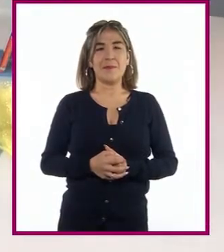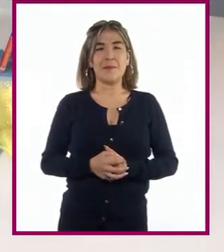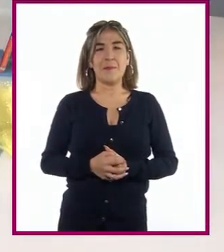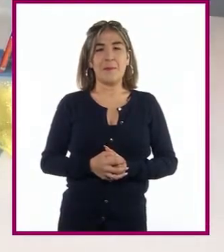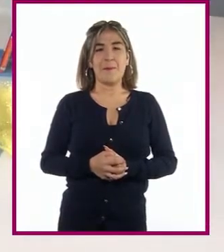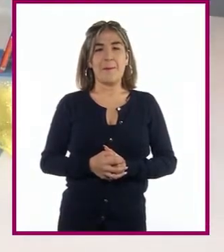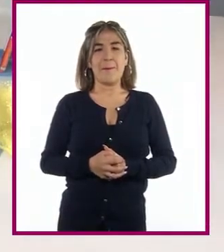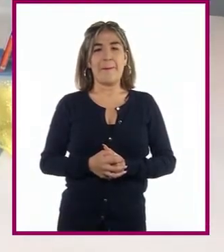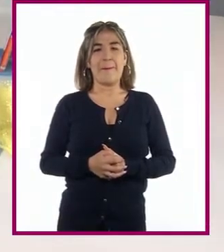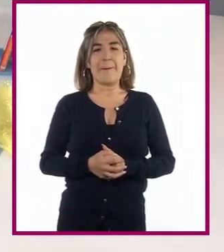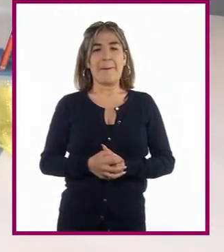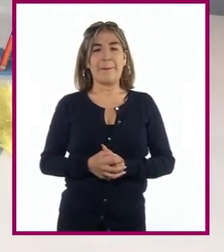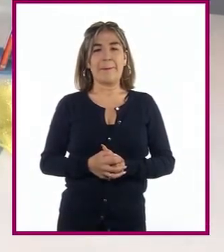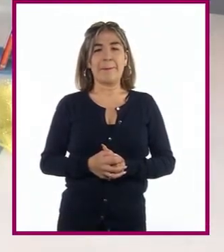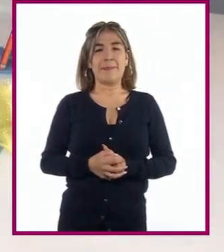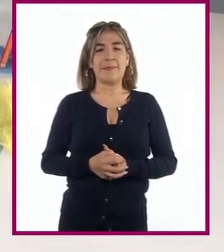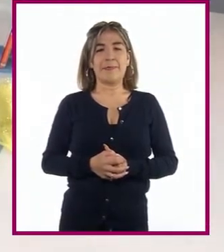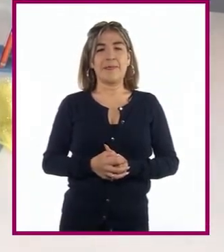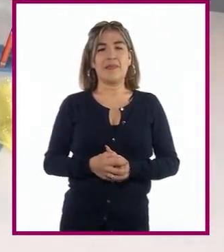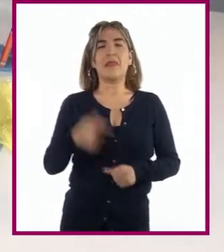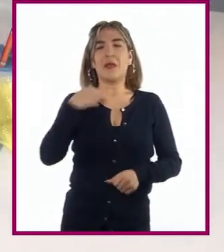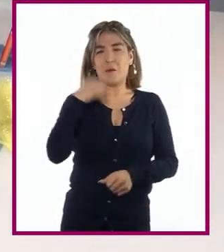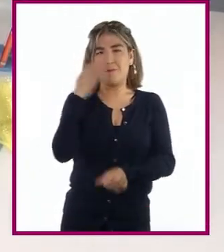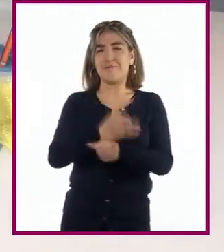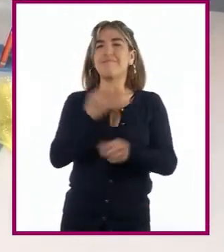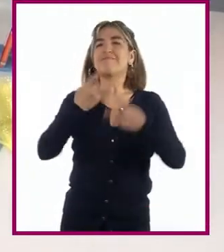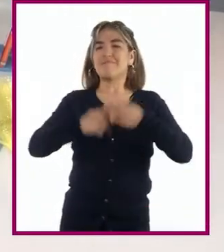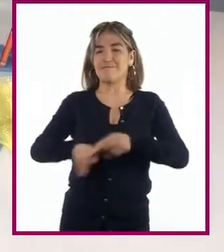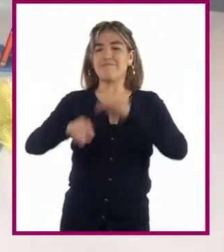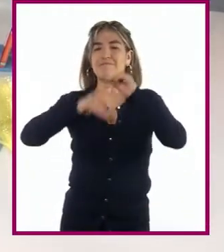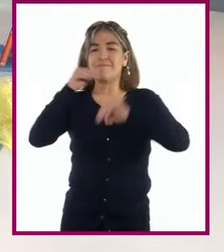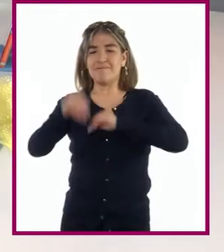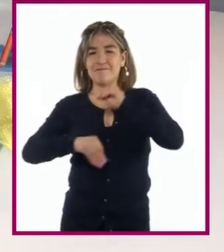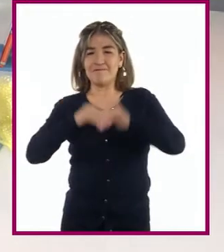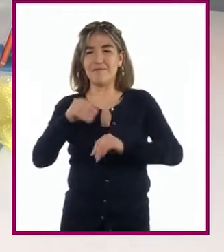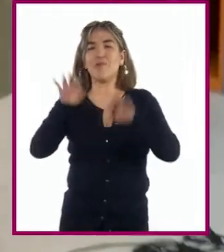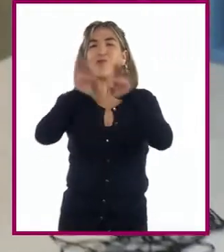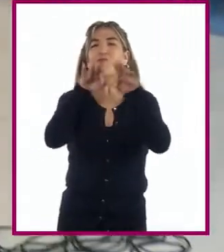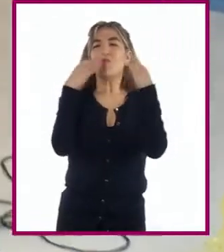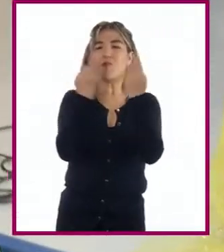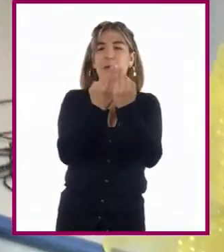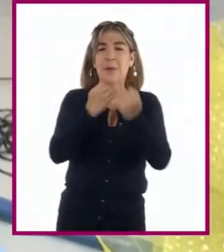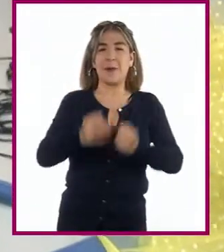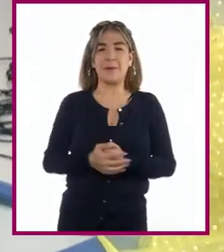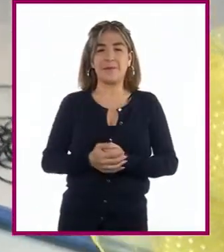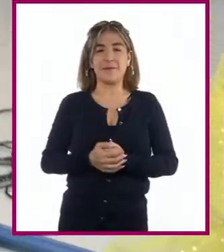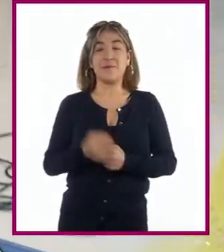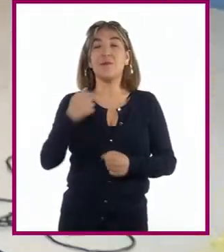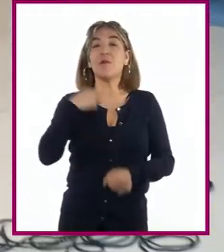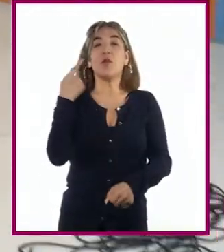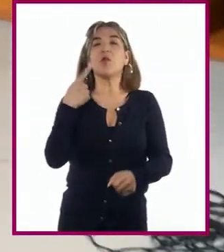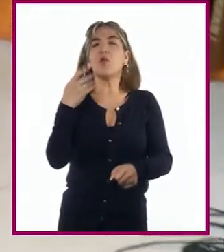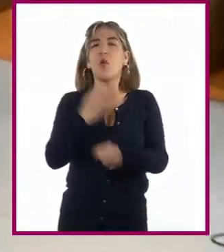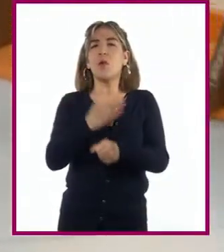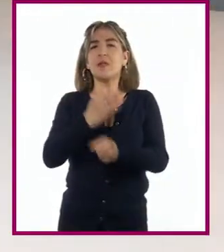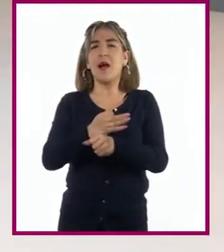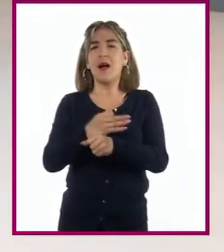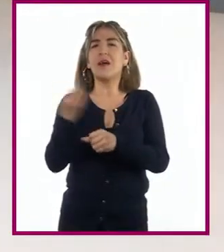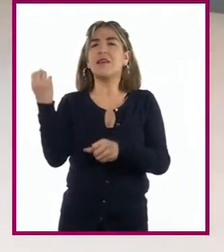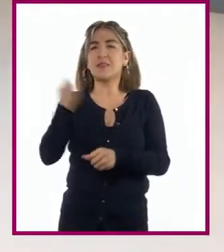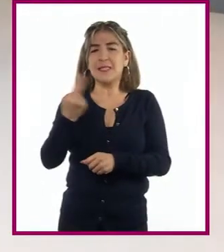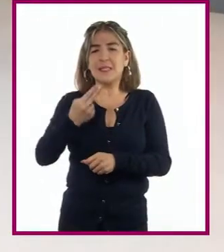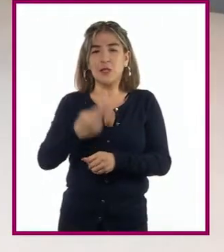Yo voy a empezar también a darle un poco de forma. Voy a ocupar telas,